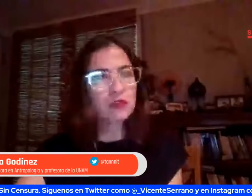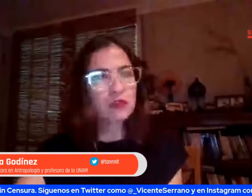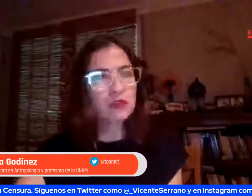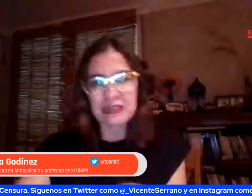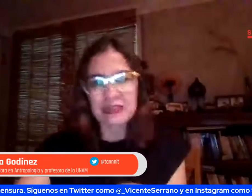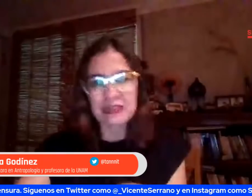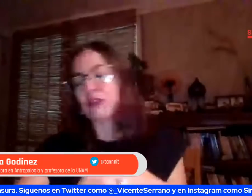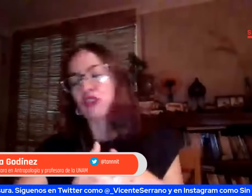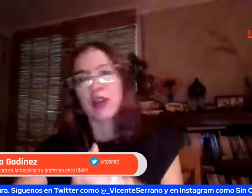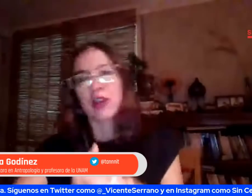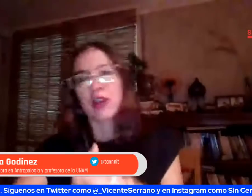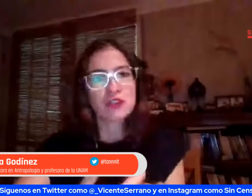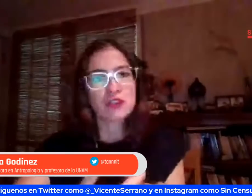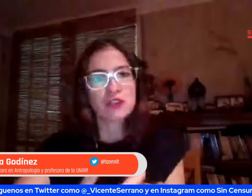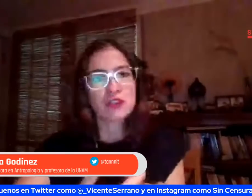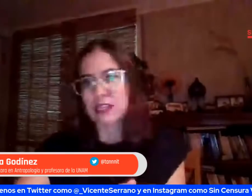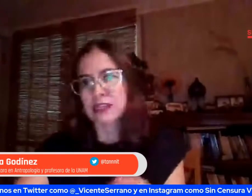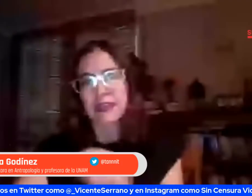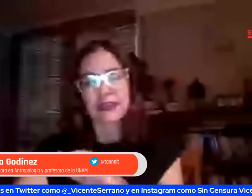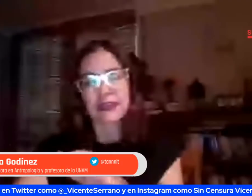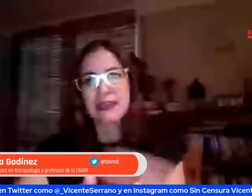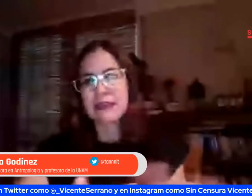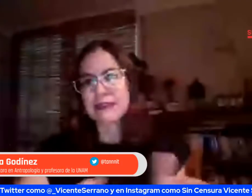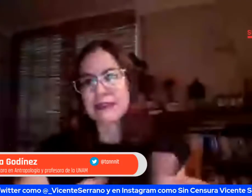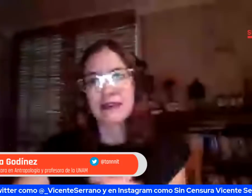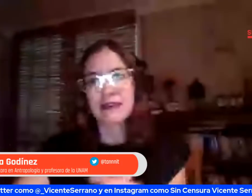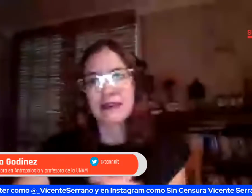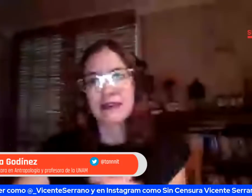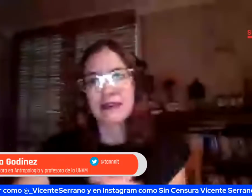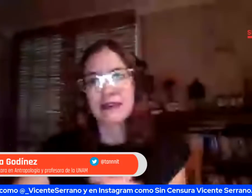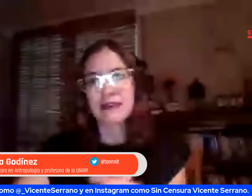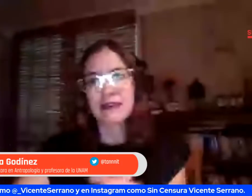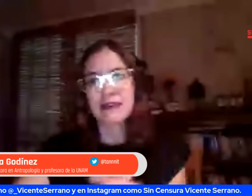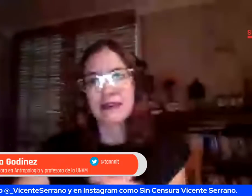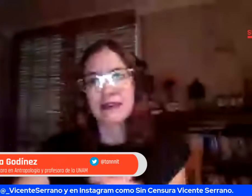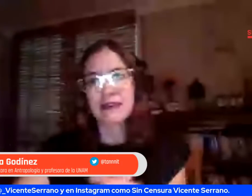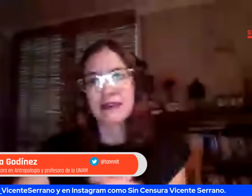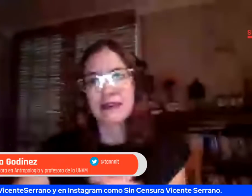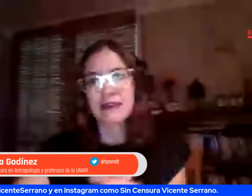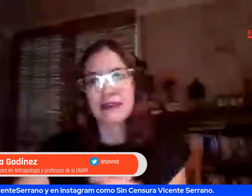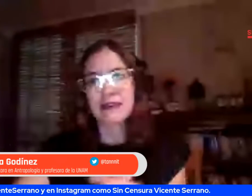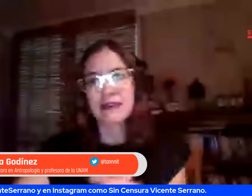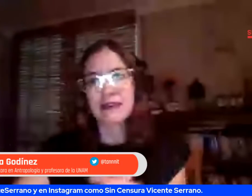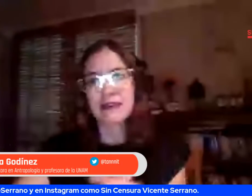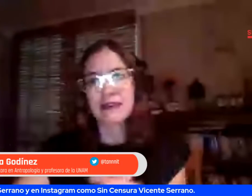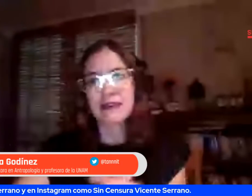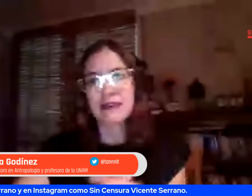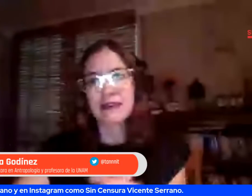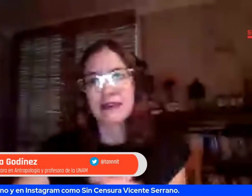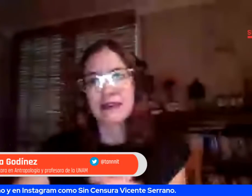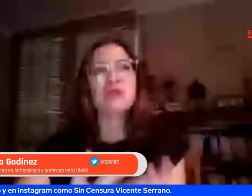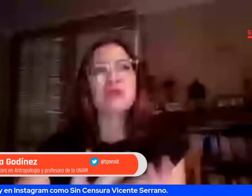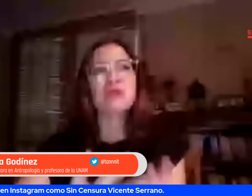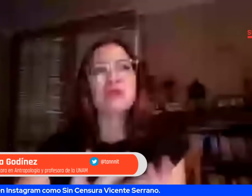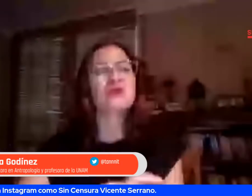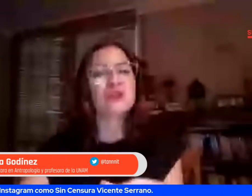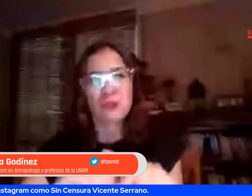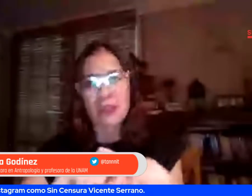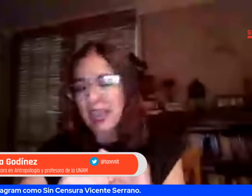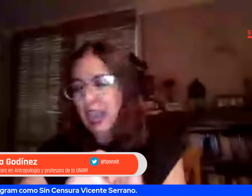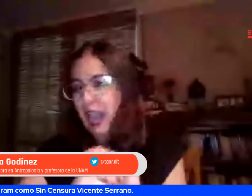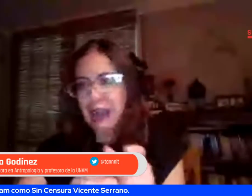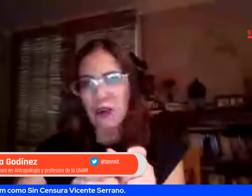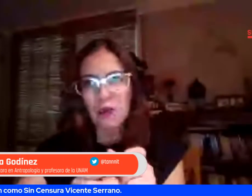esperando y quisieran y se truenan los dedos y se están así esperando el momento en el que haya justo un episodio de